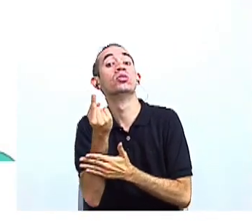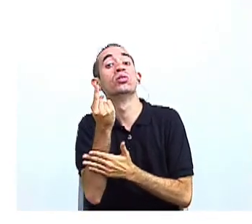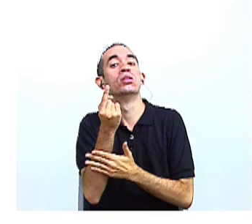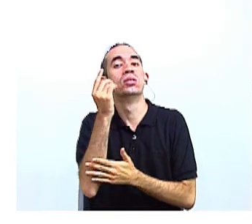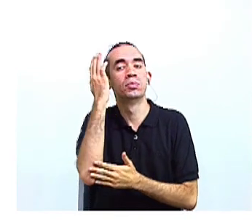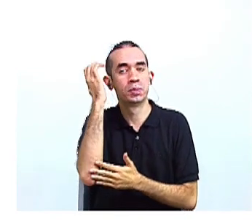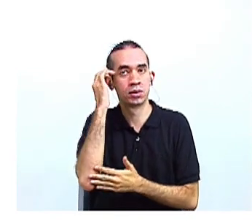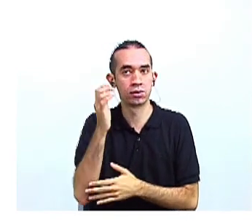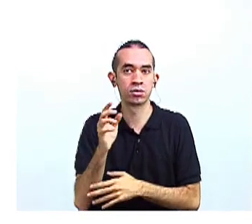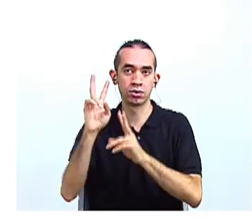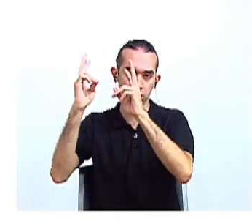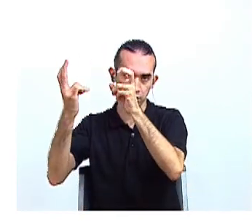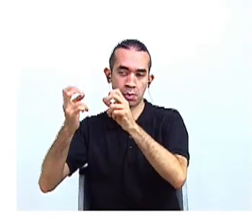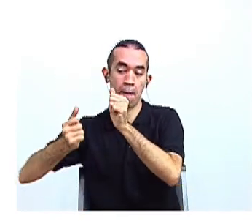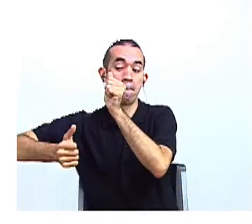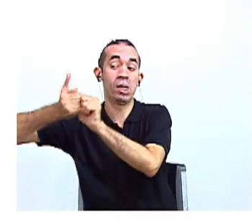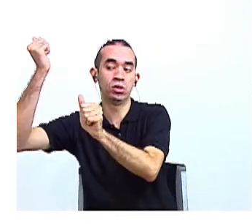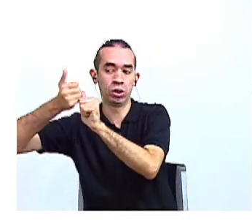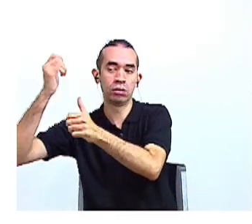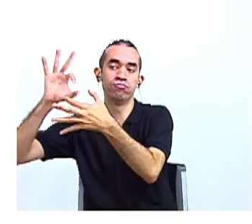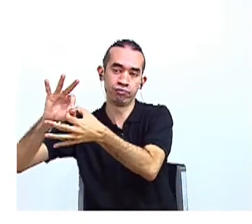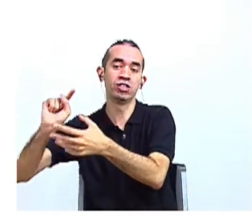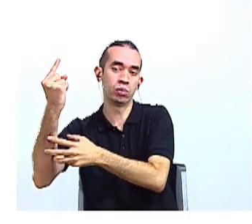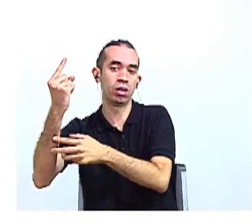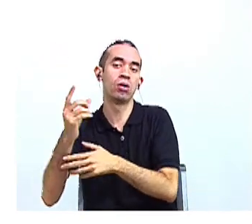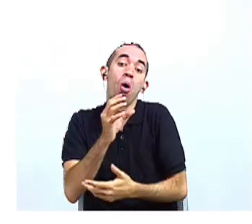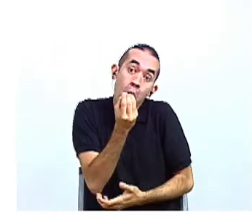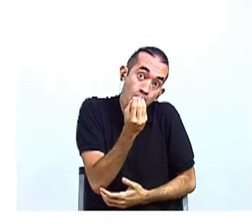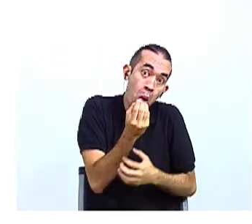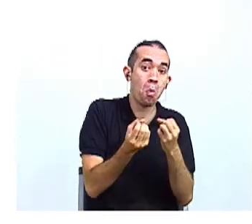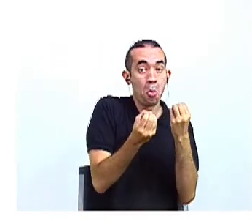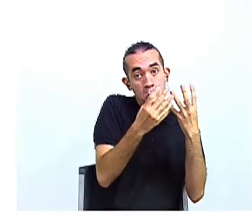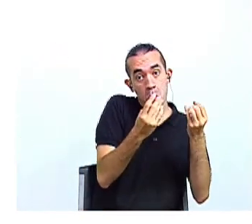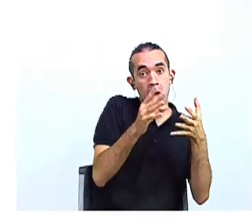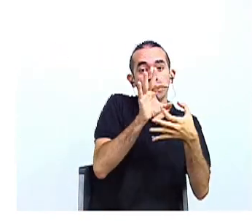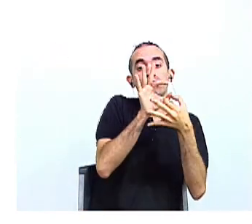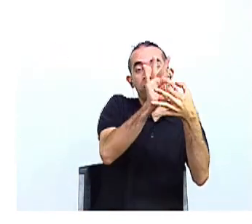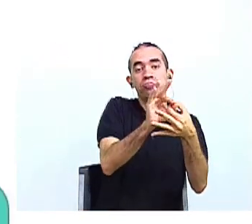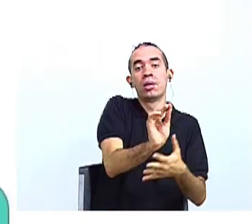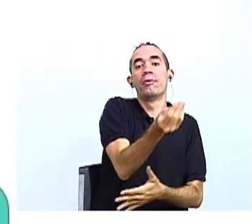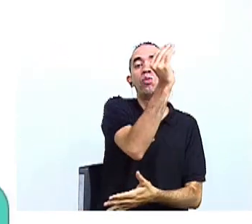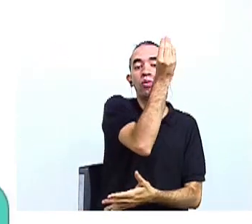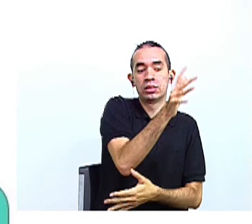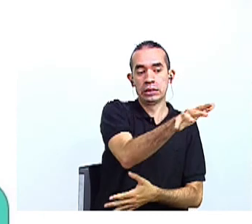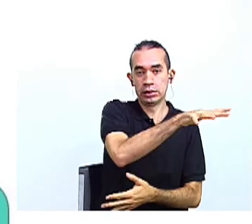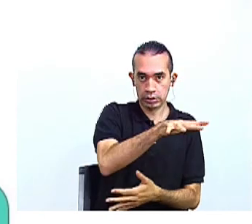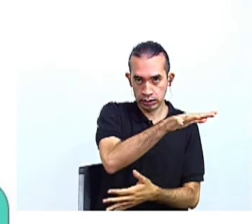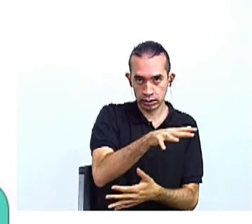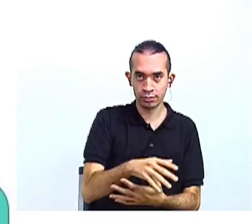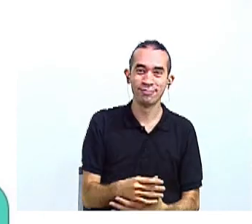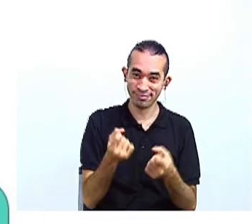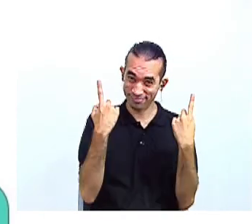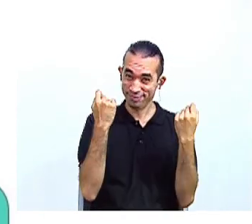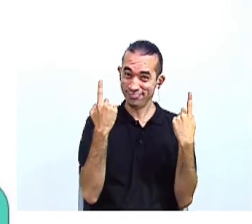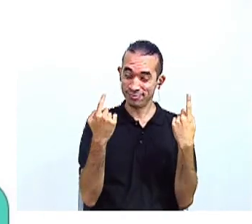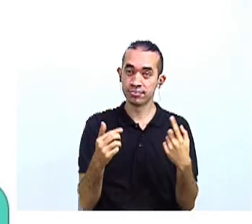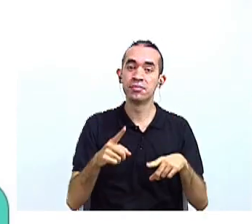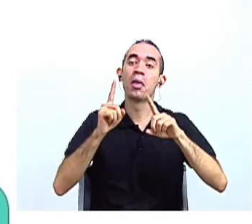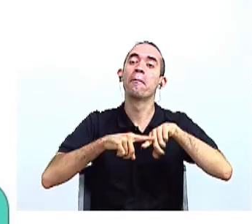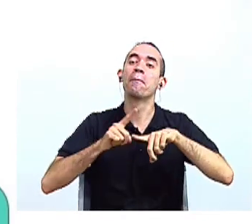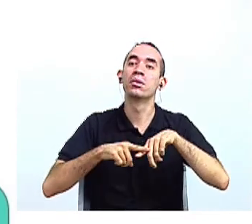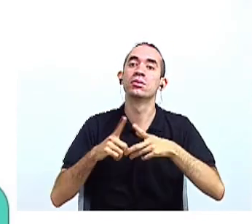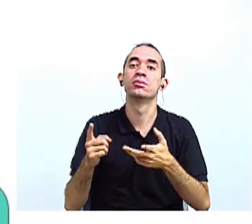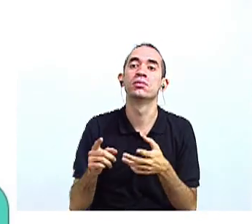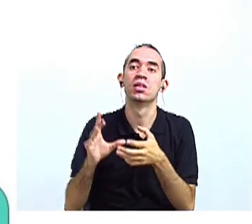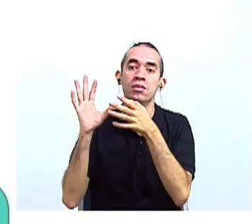porque nos estamos refiriendo a mayoría y en plural porque nos estamos refiriendo a adolescentes, en este caso, a un elemento